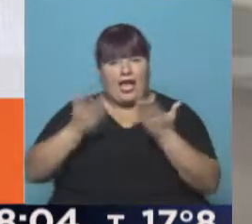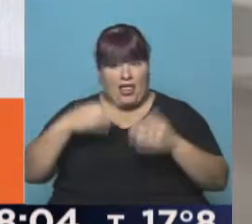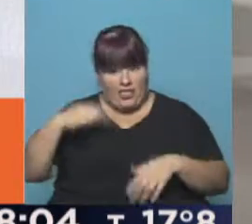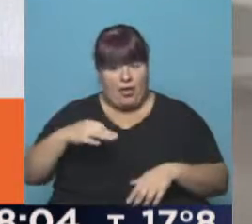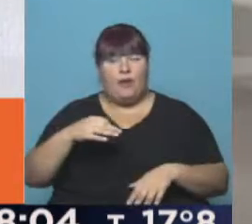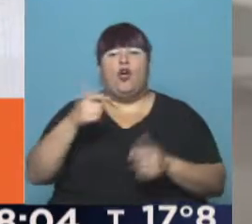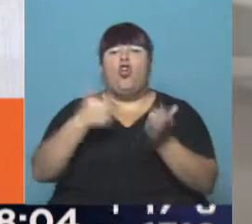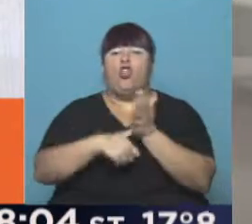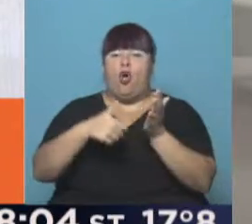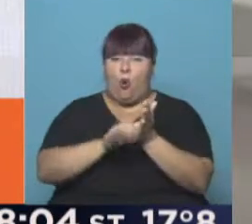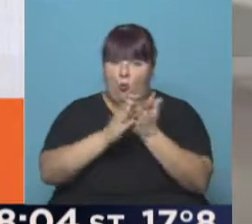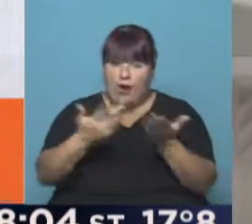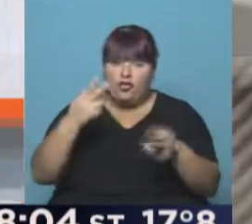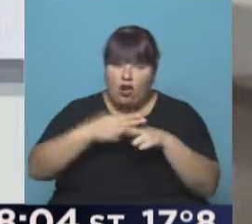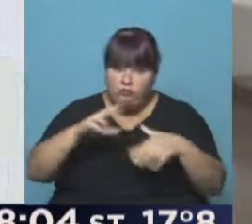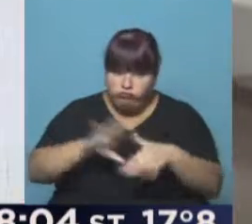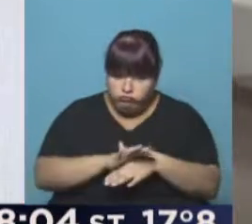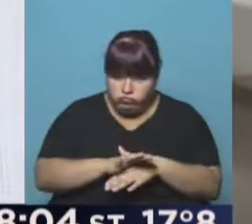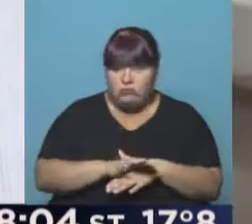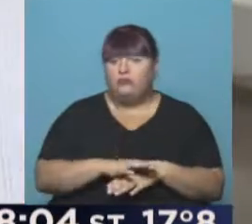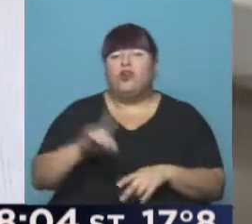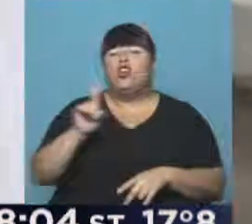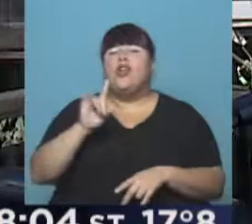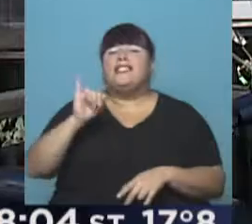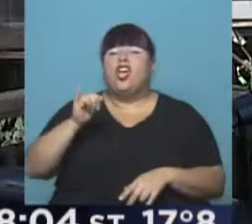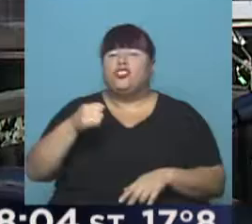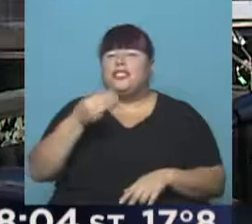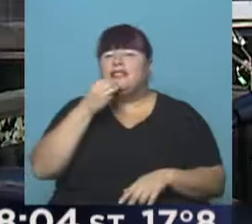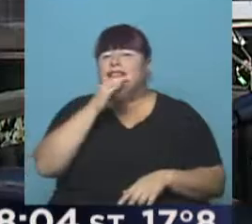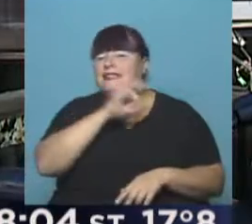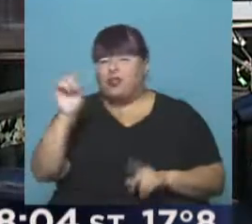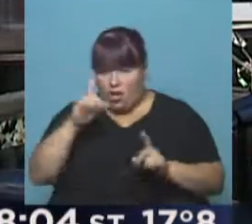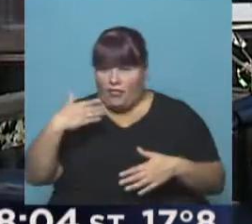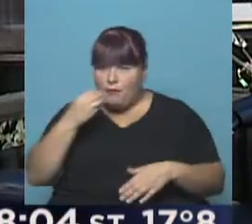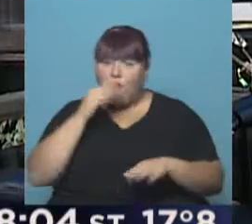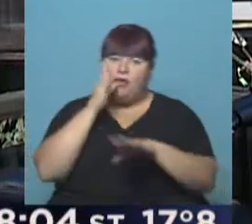traen un documento que acredite la identidad y no es necesario ningún tipo de ayuno